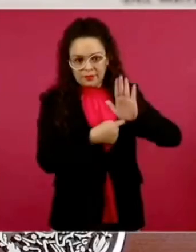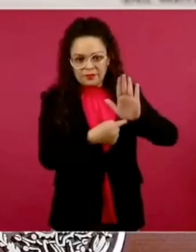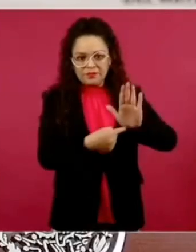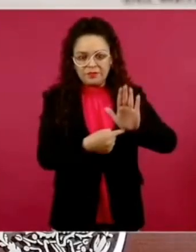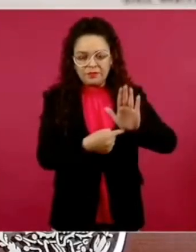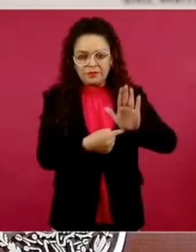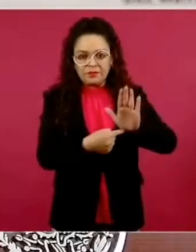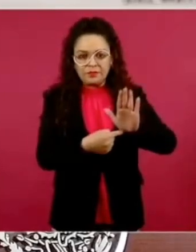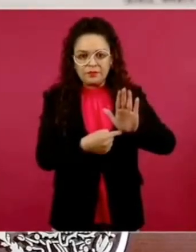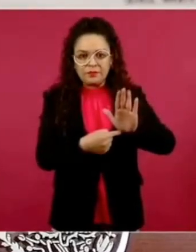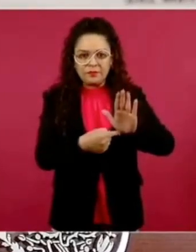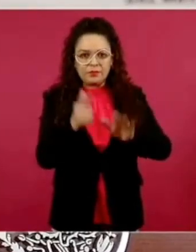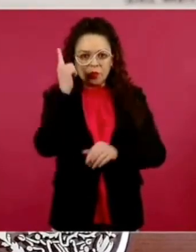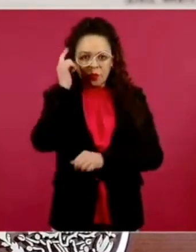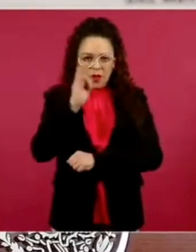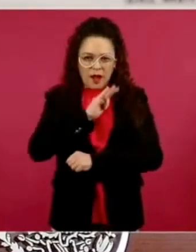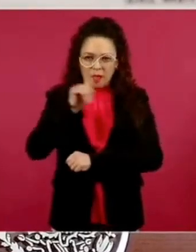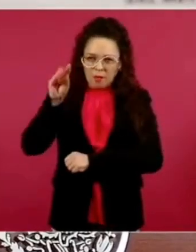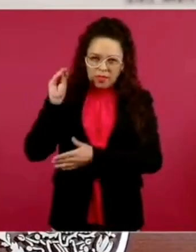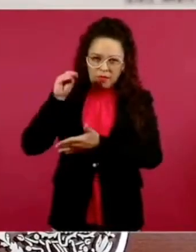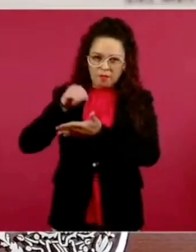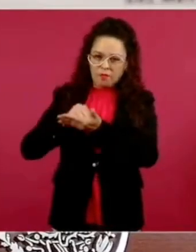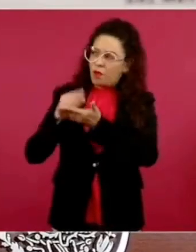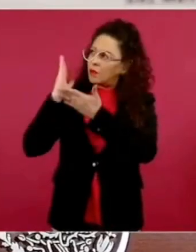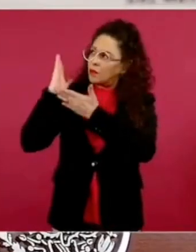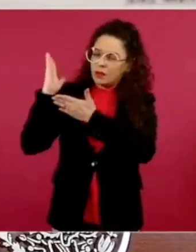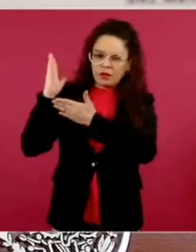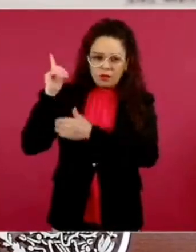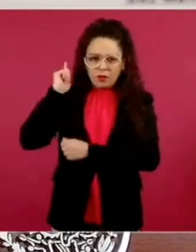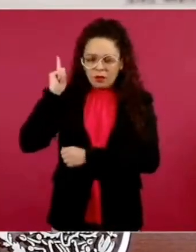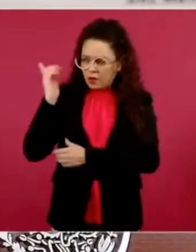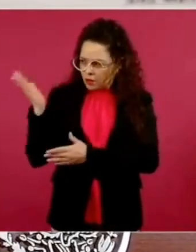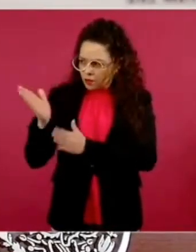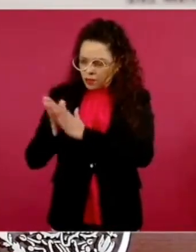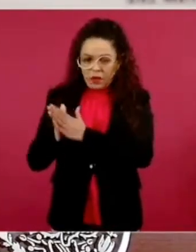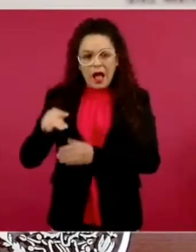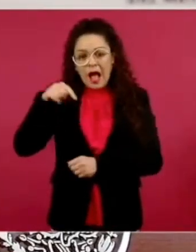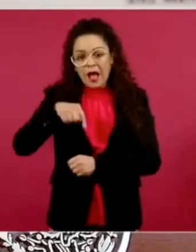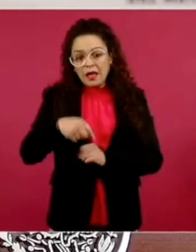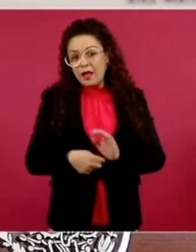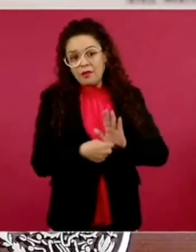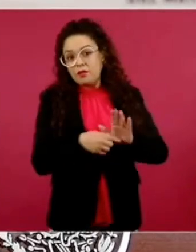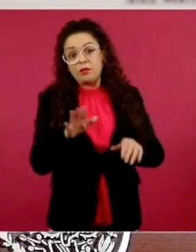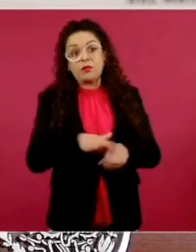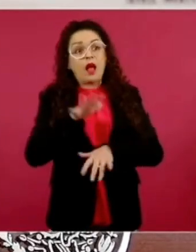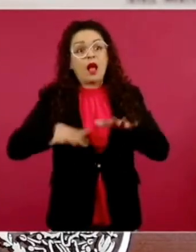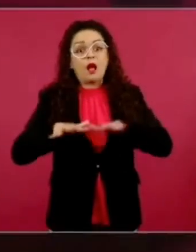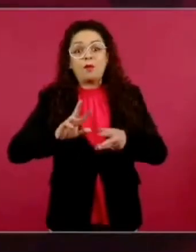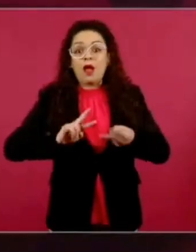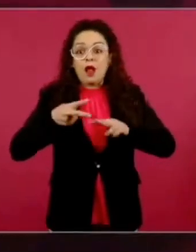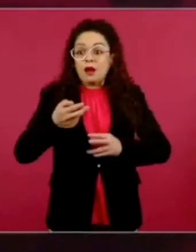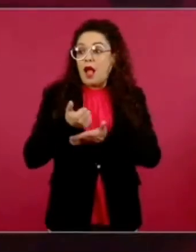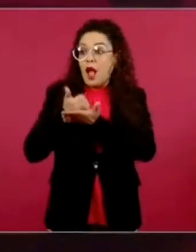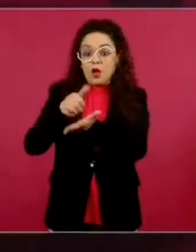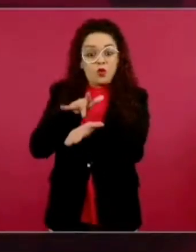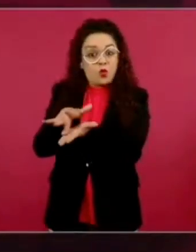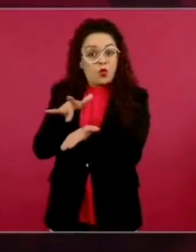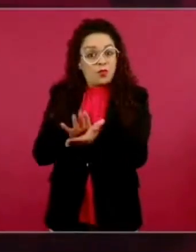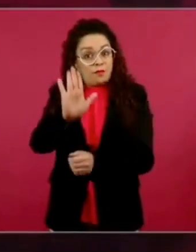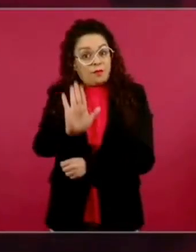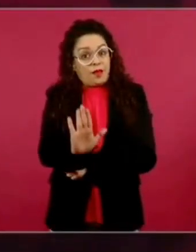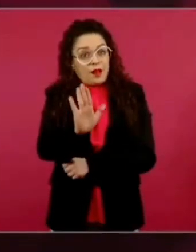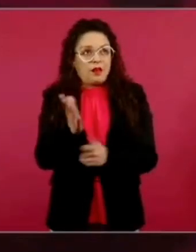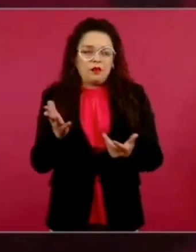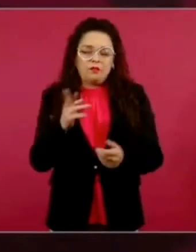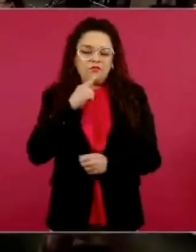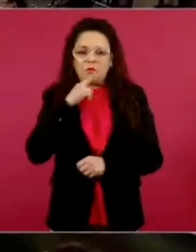veces ya no hay que sacarlo aquí porque les ayuda a uno. Ahí está. O sea,